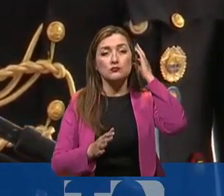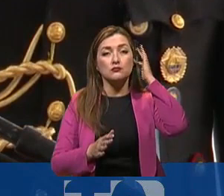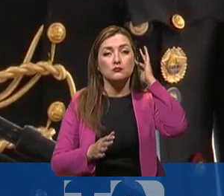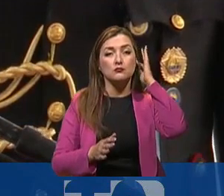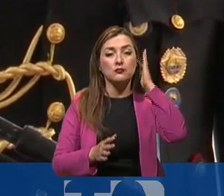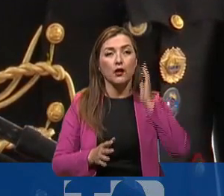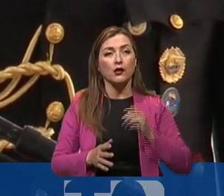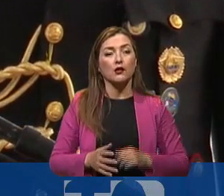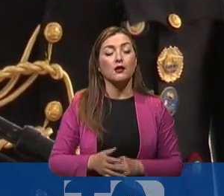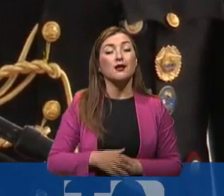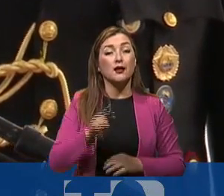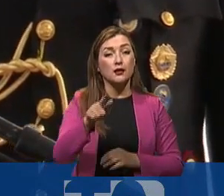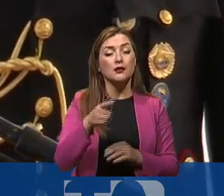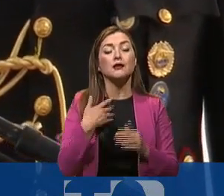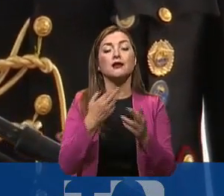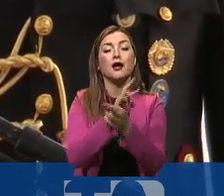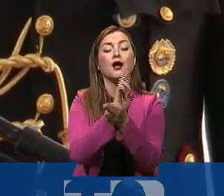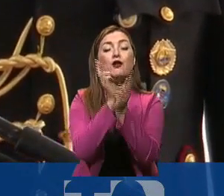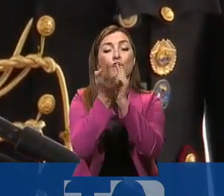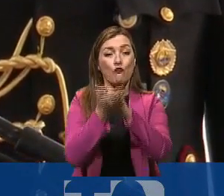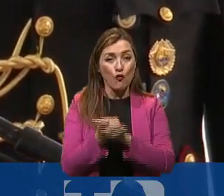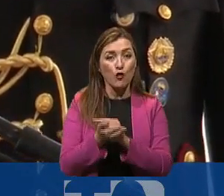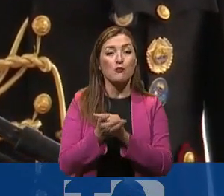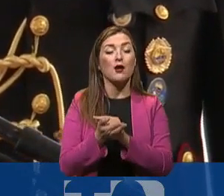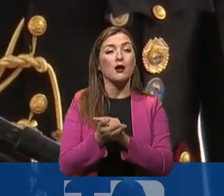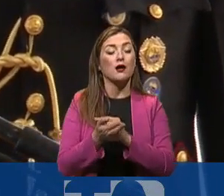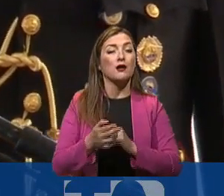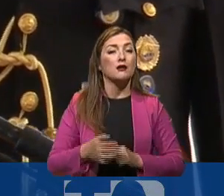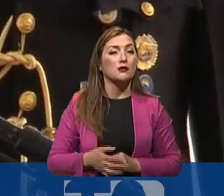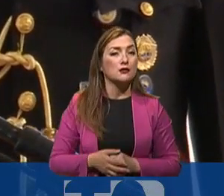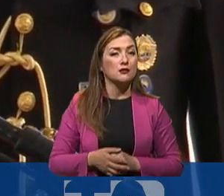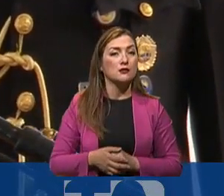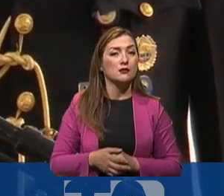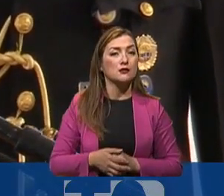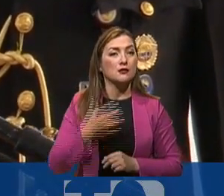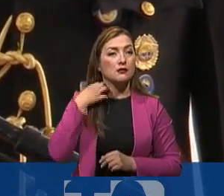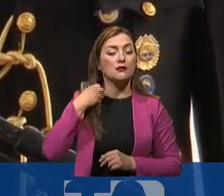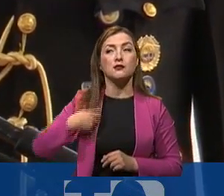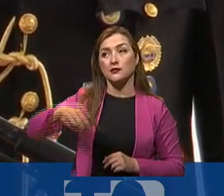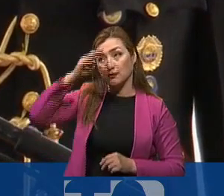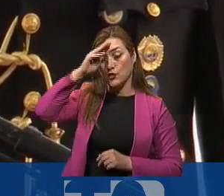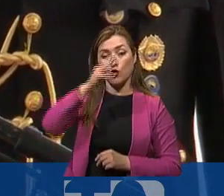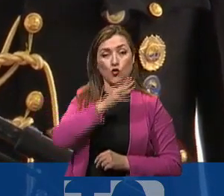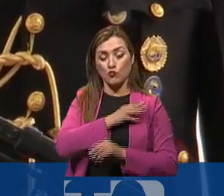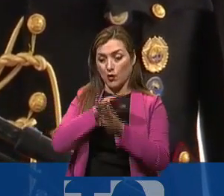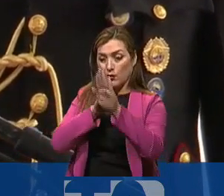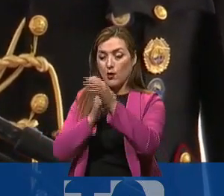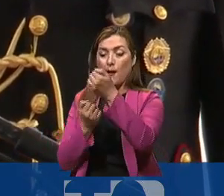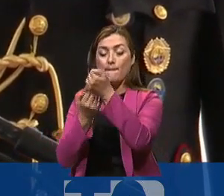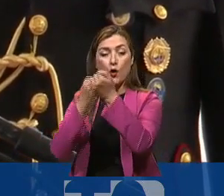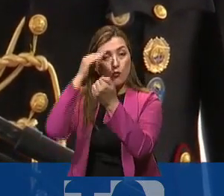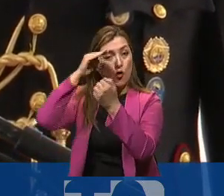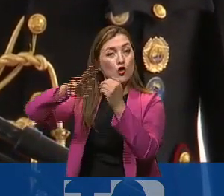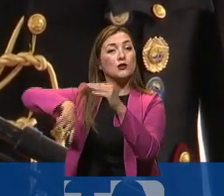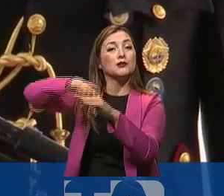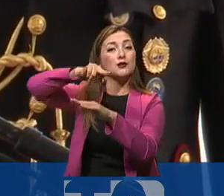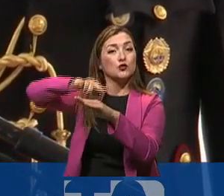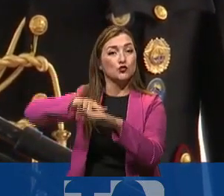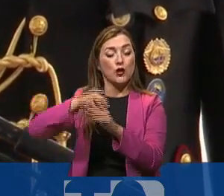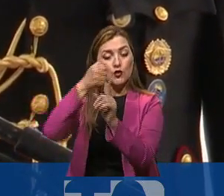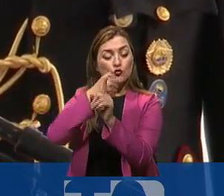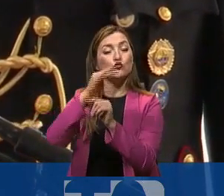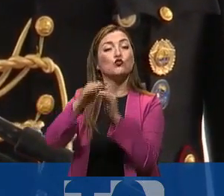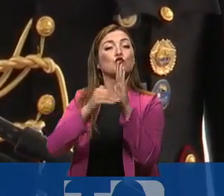reformas para que las Fuerzas Armadas puedan apoyar a la Policía Nacional en su